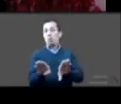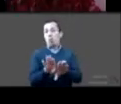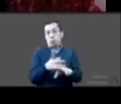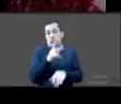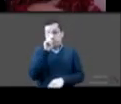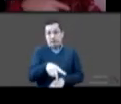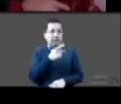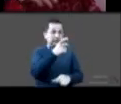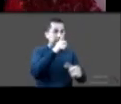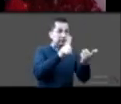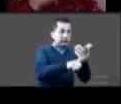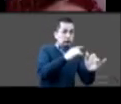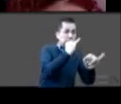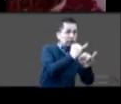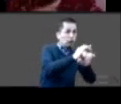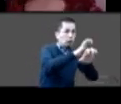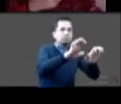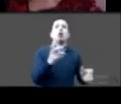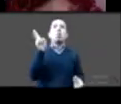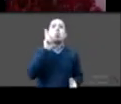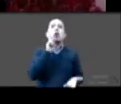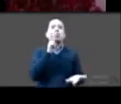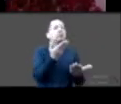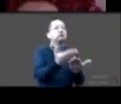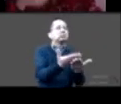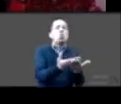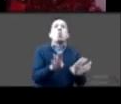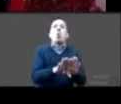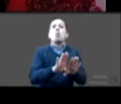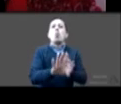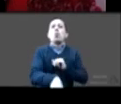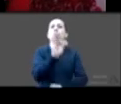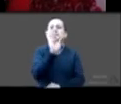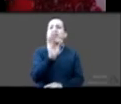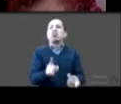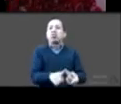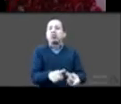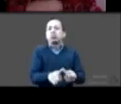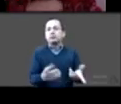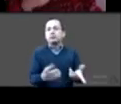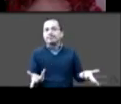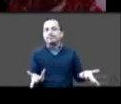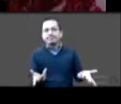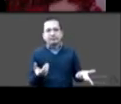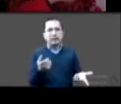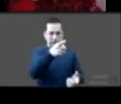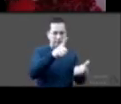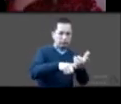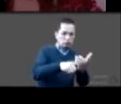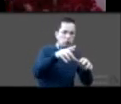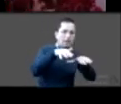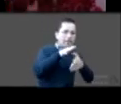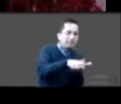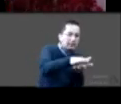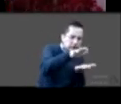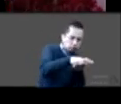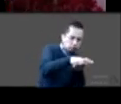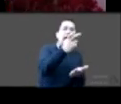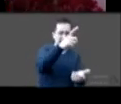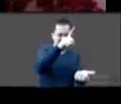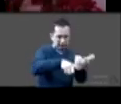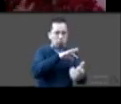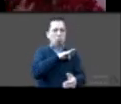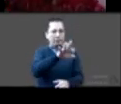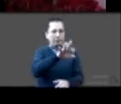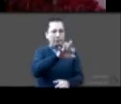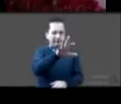¿Dónde la vamos a encontrar? Ya vimos que la podemos encontrar hasta en las impresoras, en fin, todo esto